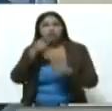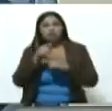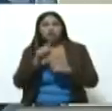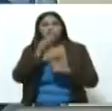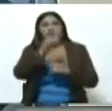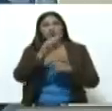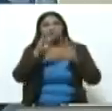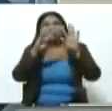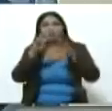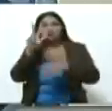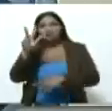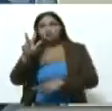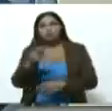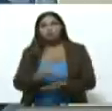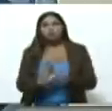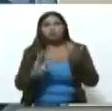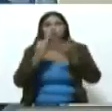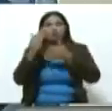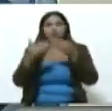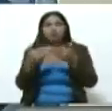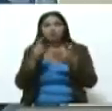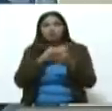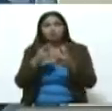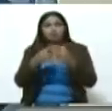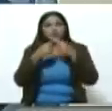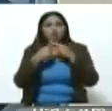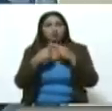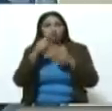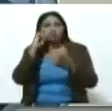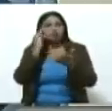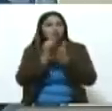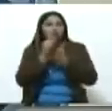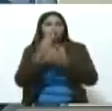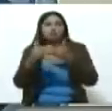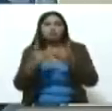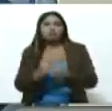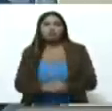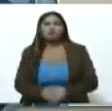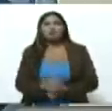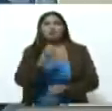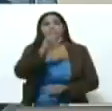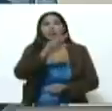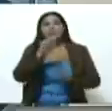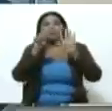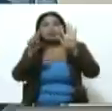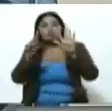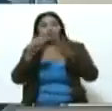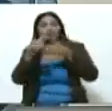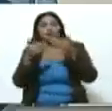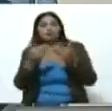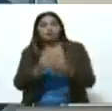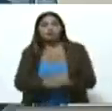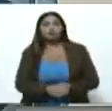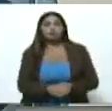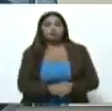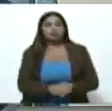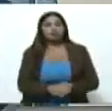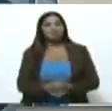193 funcionarios y prestaron testimonio 36 testigos. Es